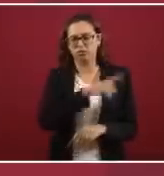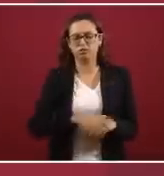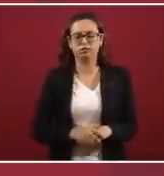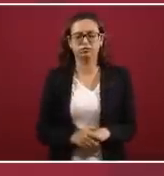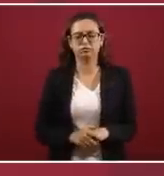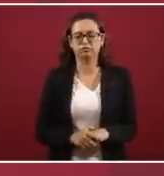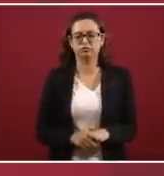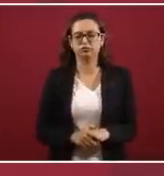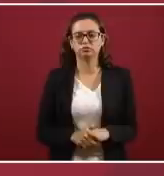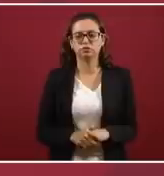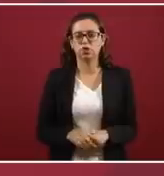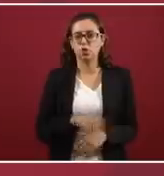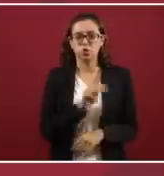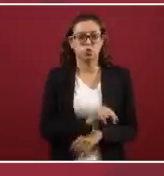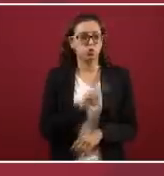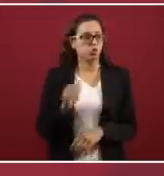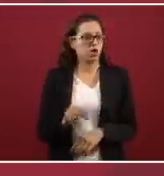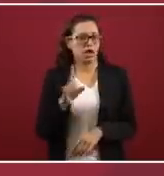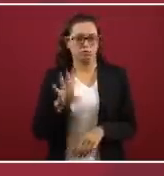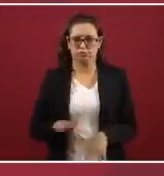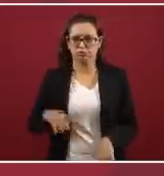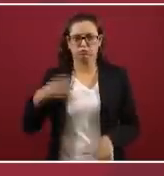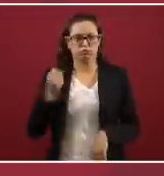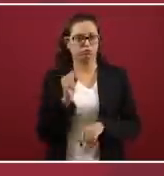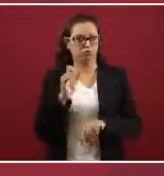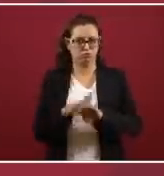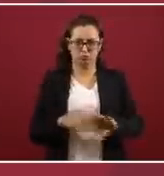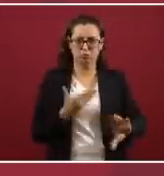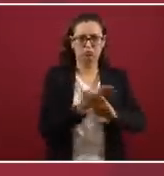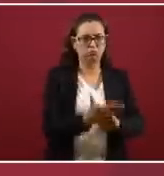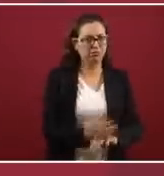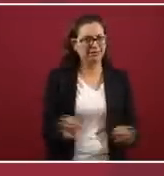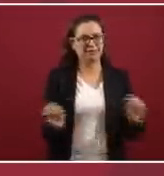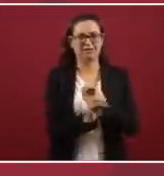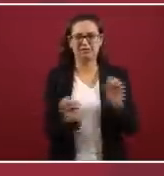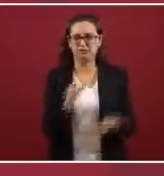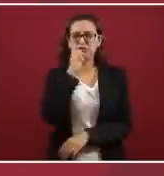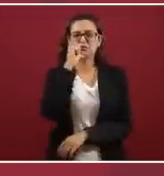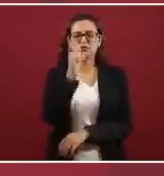uso de la fuerza pública como lo ha instruido el señor presidente.